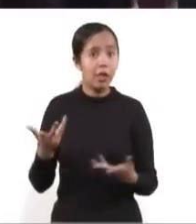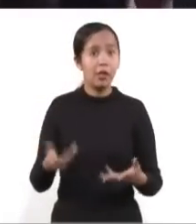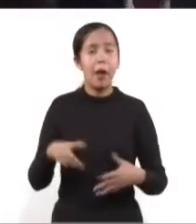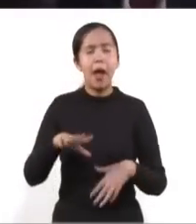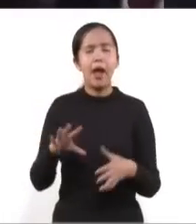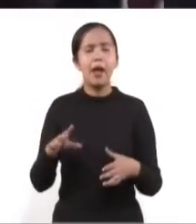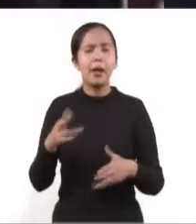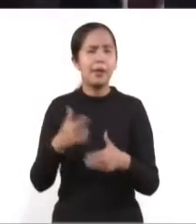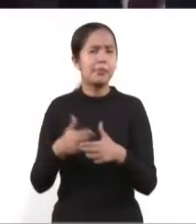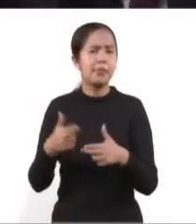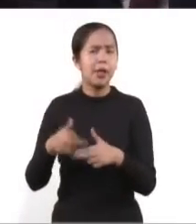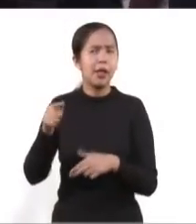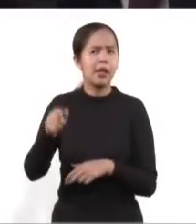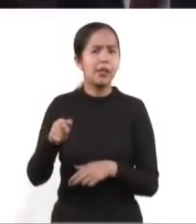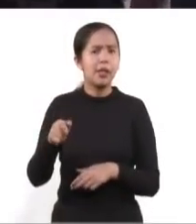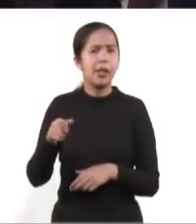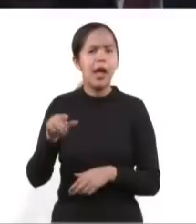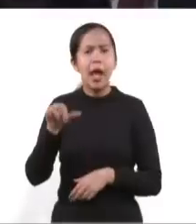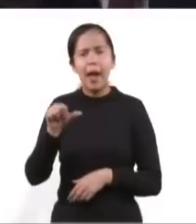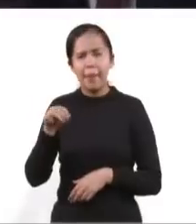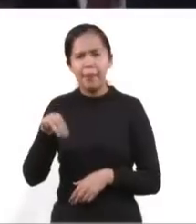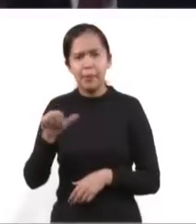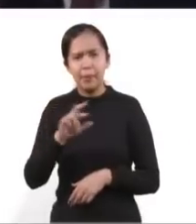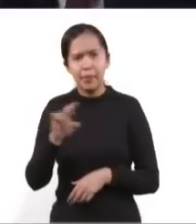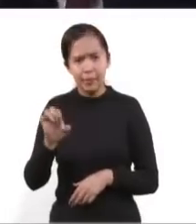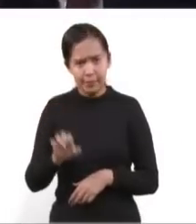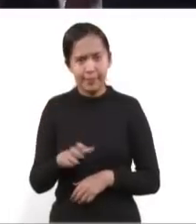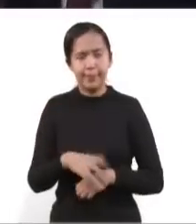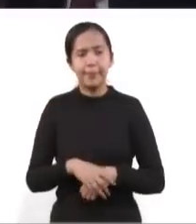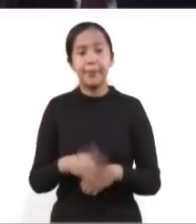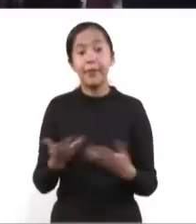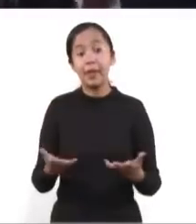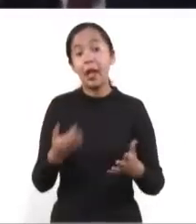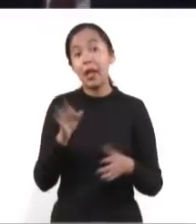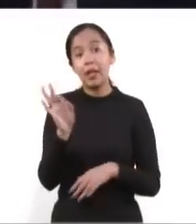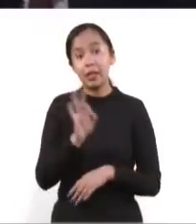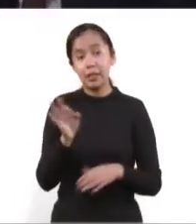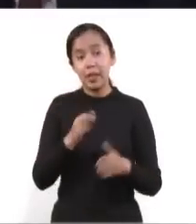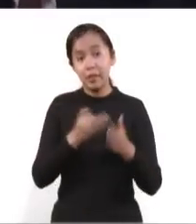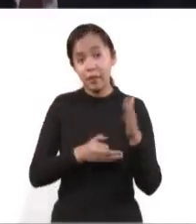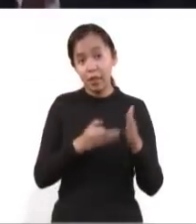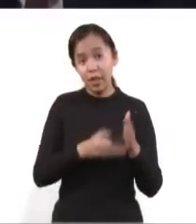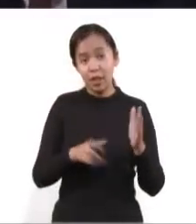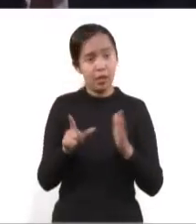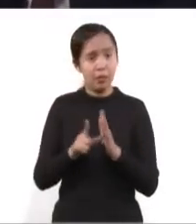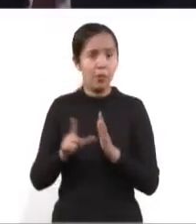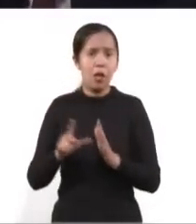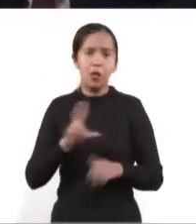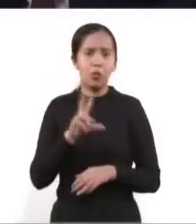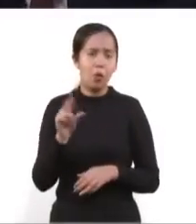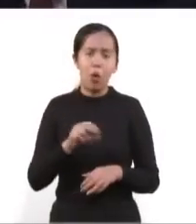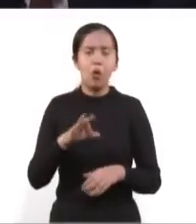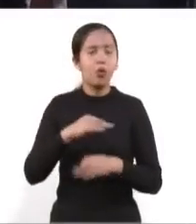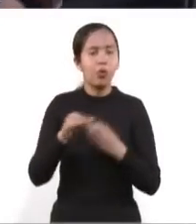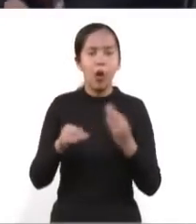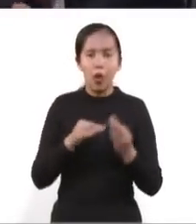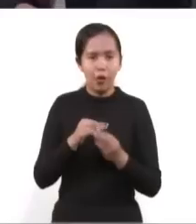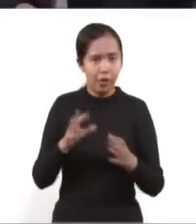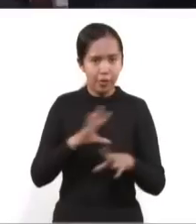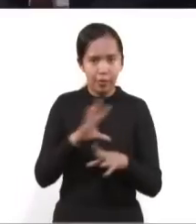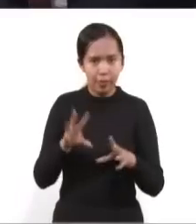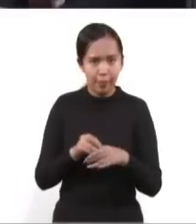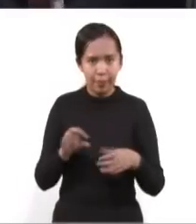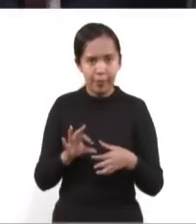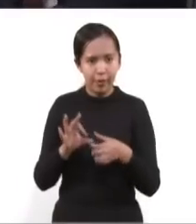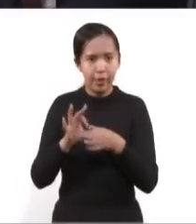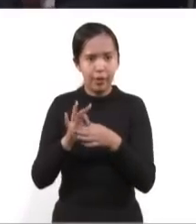caso no probable de que faltara una de las líneas, por la otra tomamos toda la carga completa. Al igual